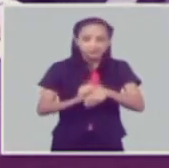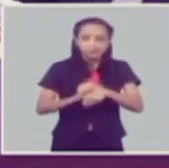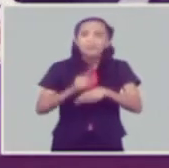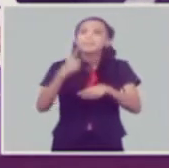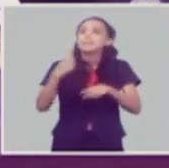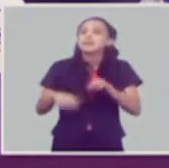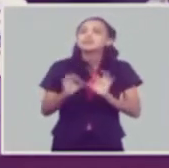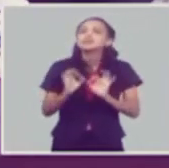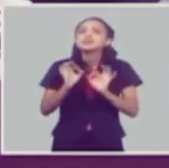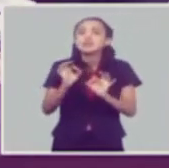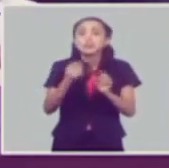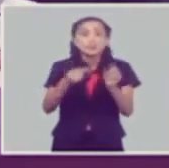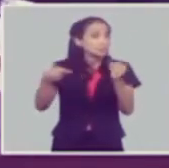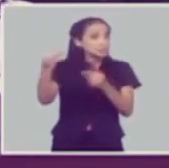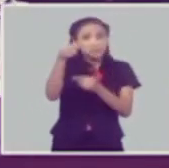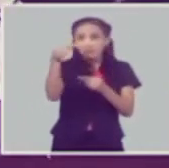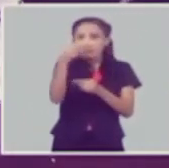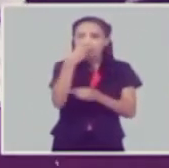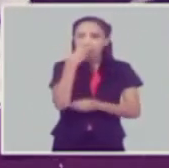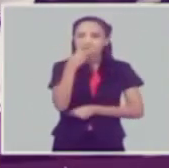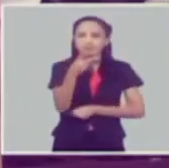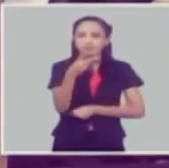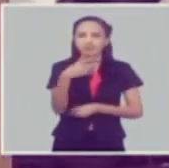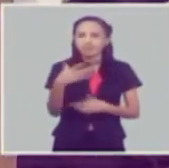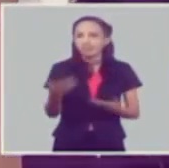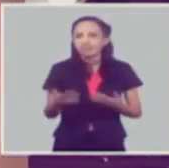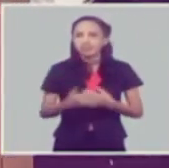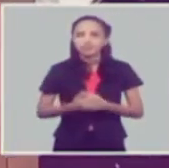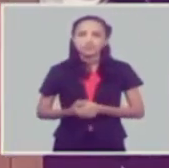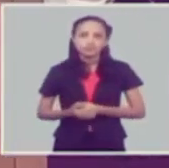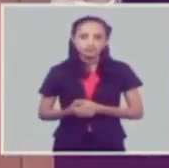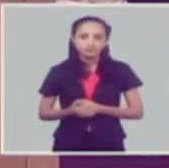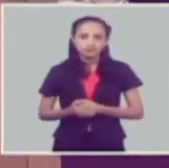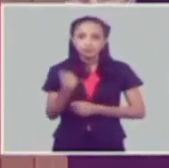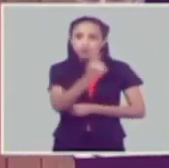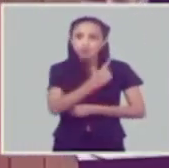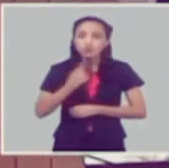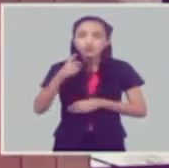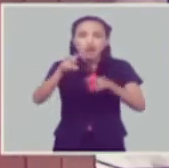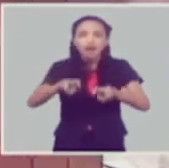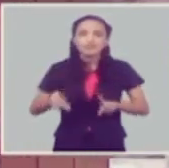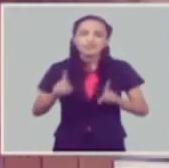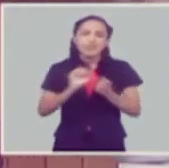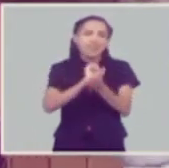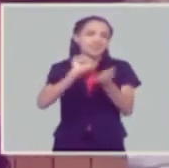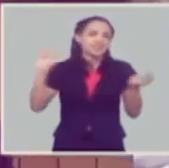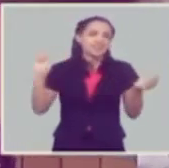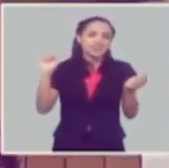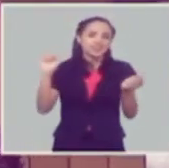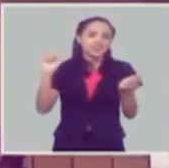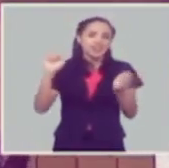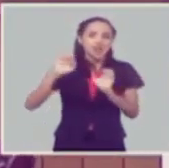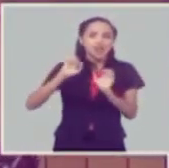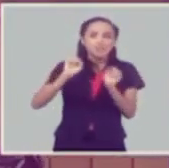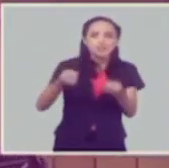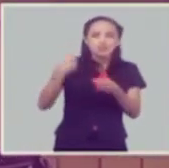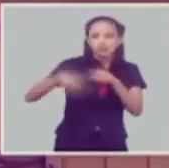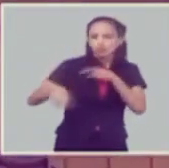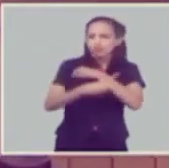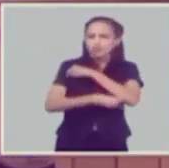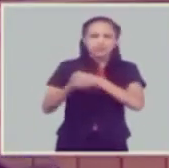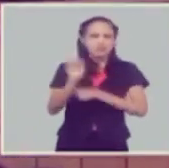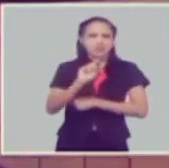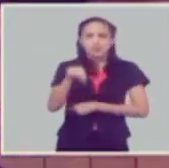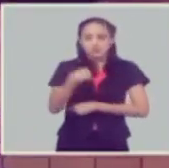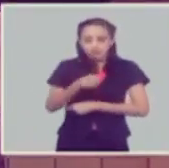pero siempre en primer lugar, bajo la premisa de que somos una asamblea libre de las presiones de lobistas. Somos la